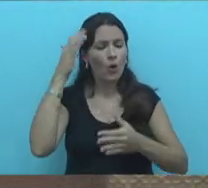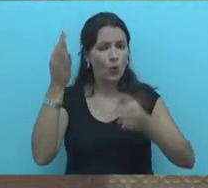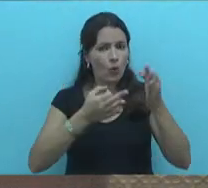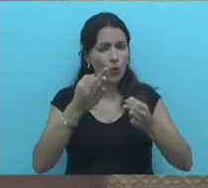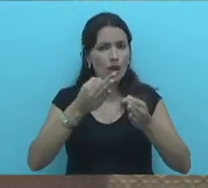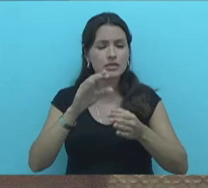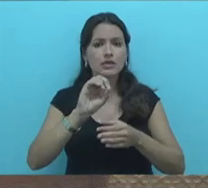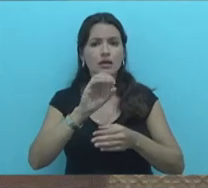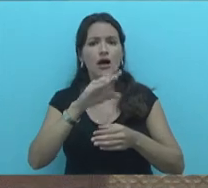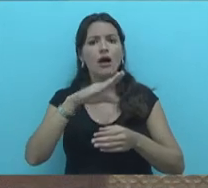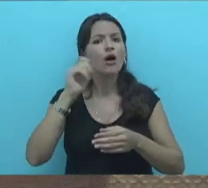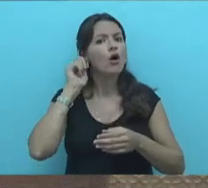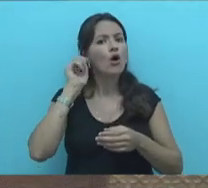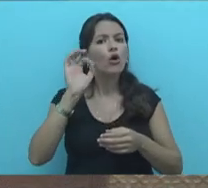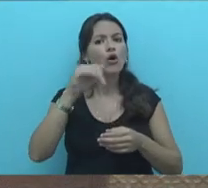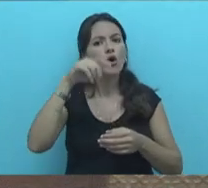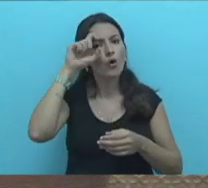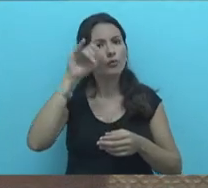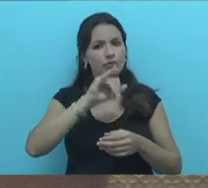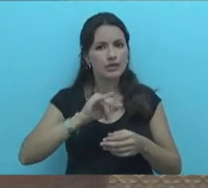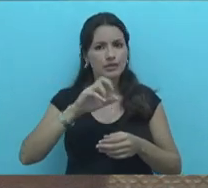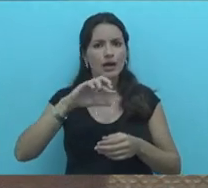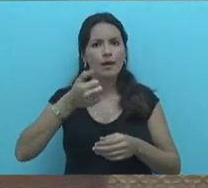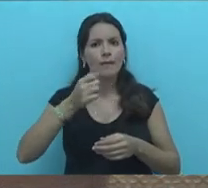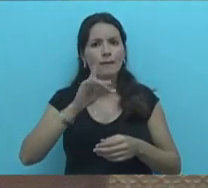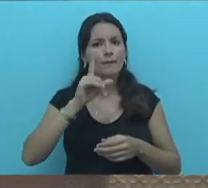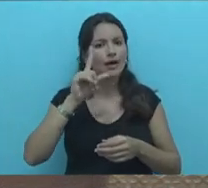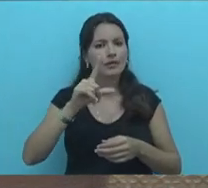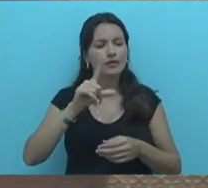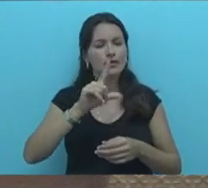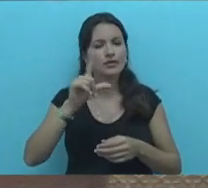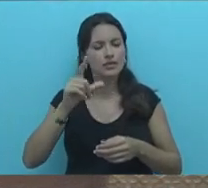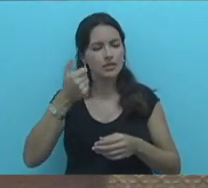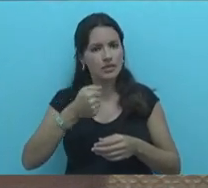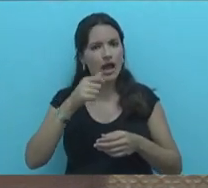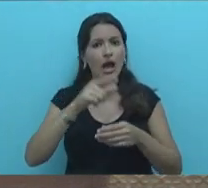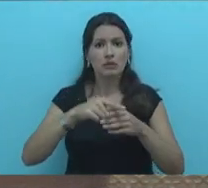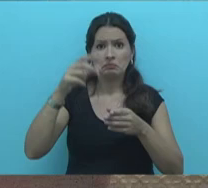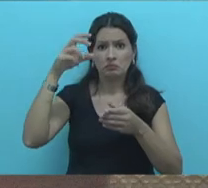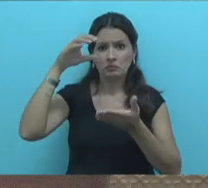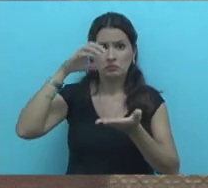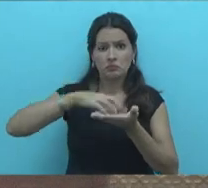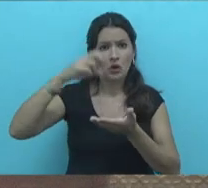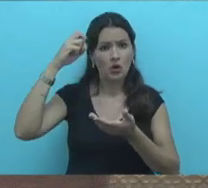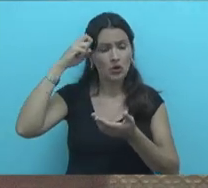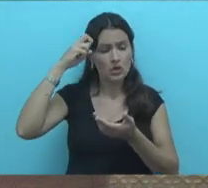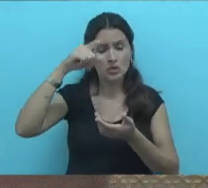salió a denunciar. Por lo tanto, la censura producida de esta manera tiene un doble problema. En primer lugar, se trata